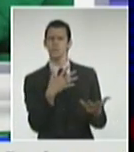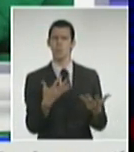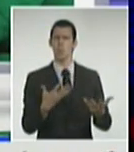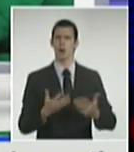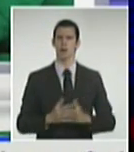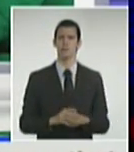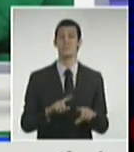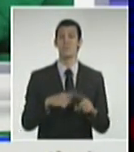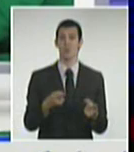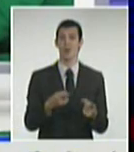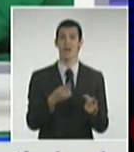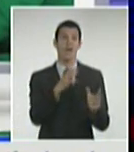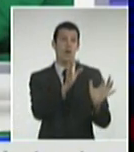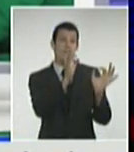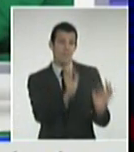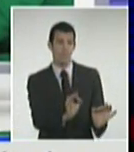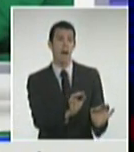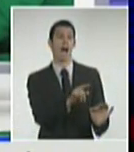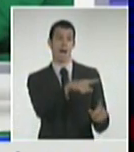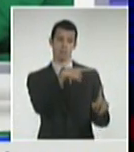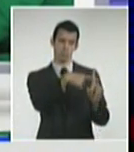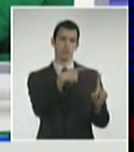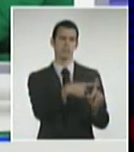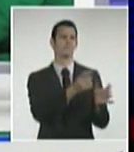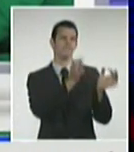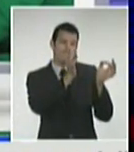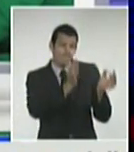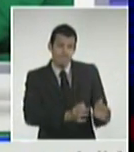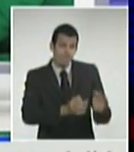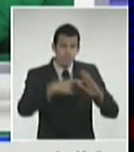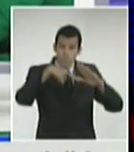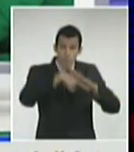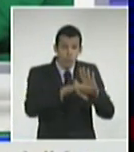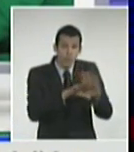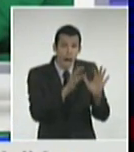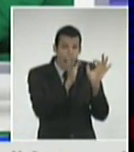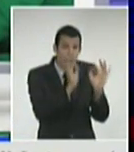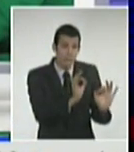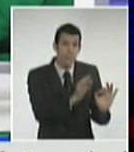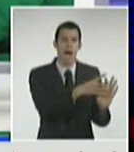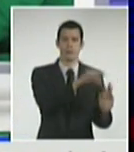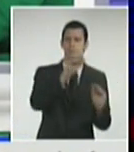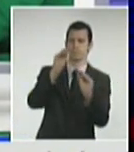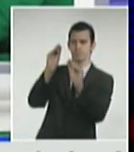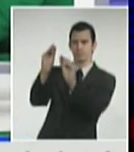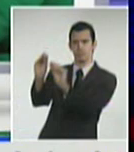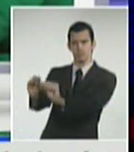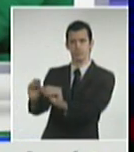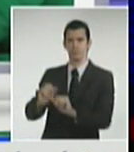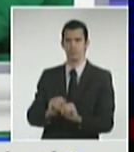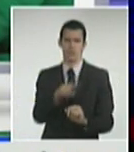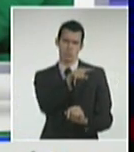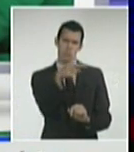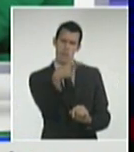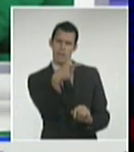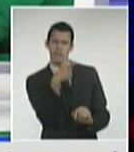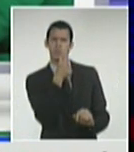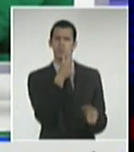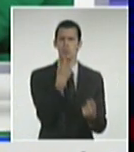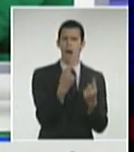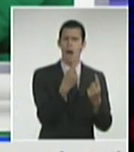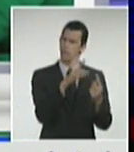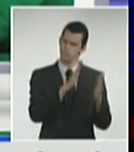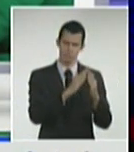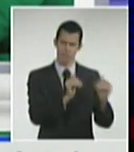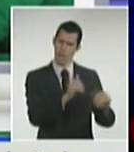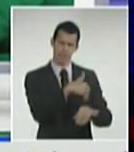menos nuestros servicios de salud. Además, puede haber una recuperación un tanto mejor. De esta forma, ya